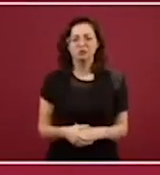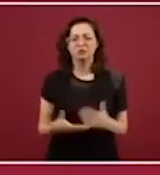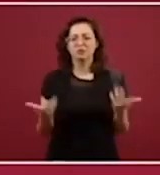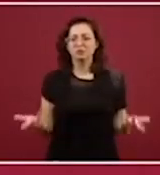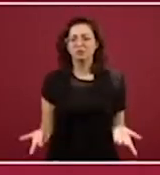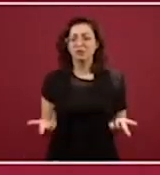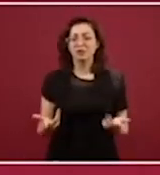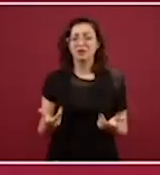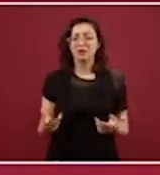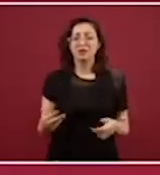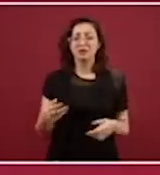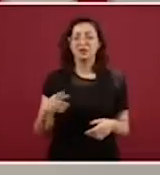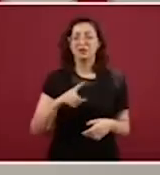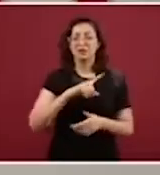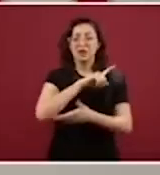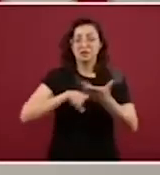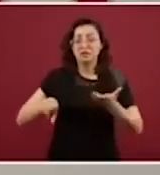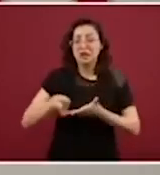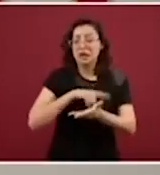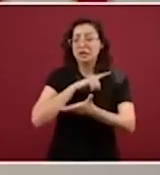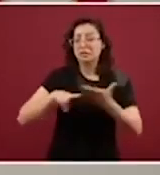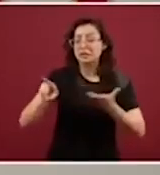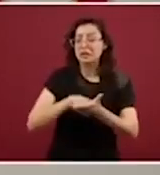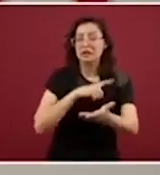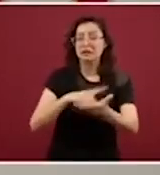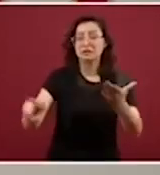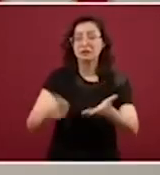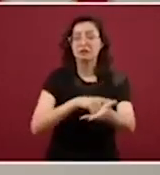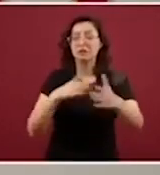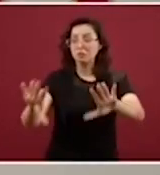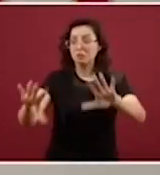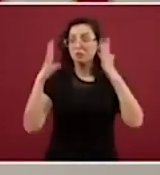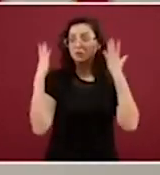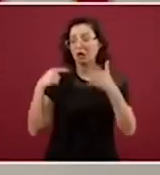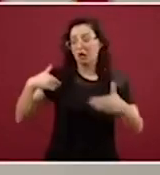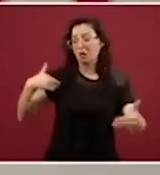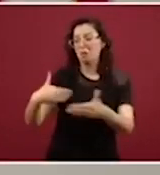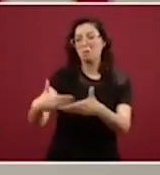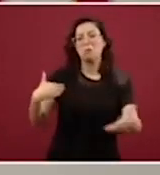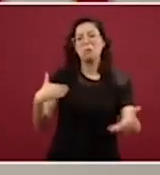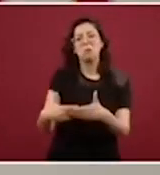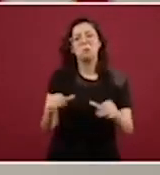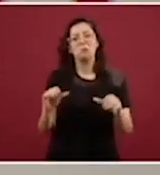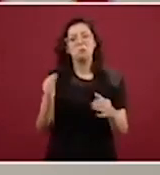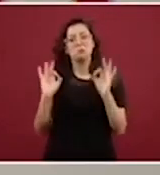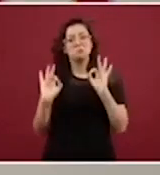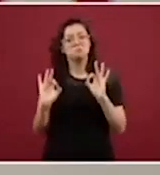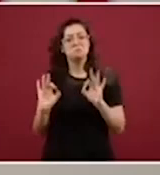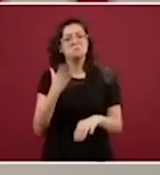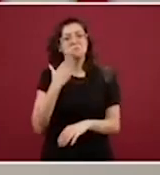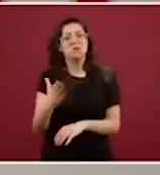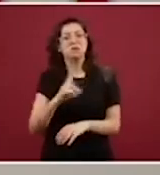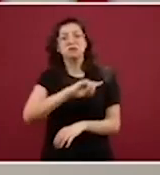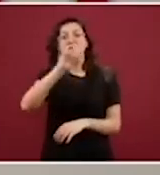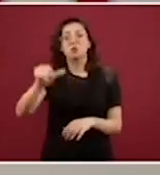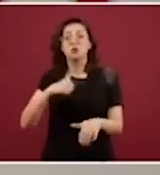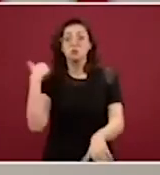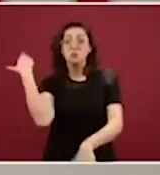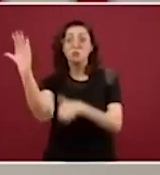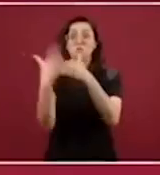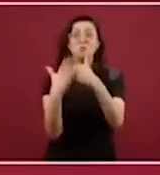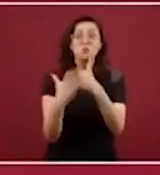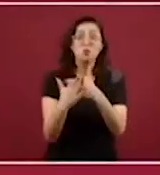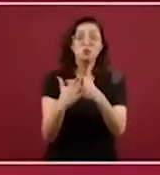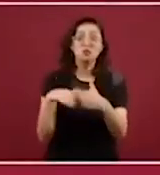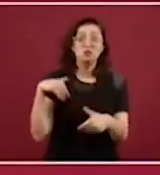pronto, lo único que ocurre es que se aplican cuando no sirve y cuando hay que aplicarlas ya hay un